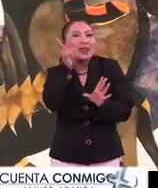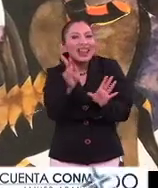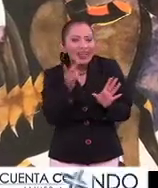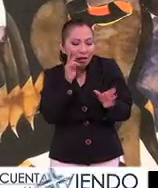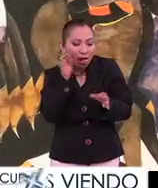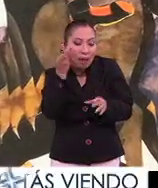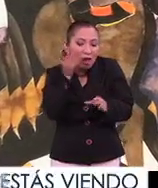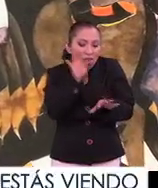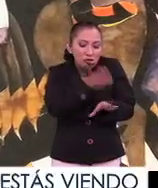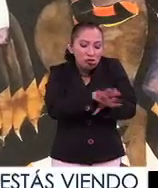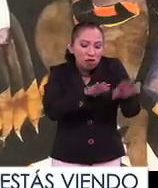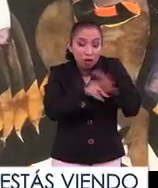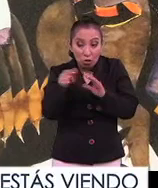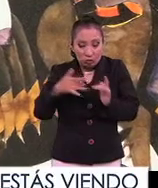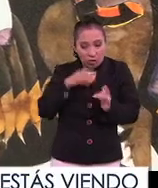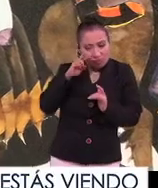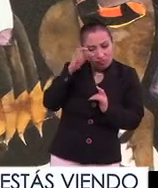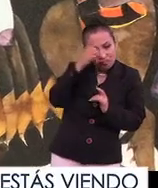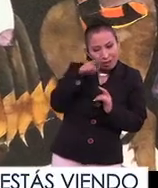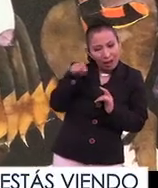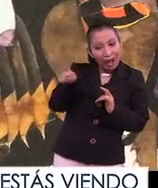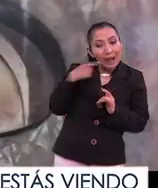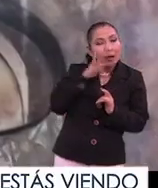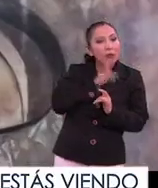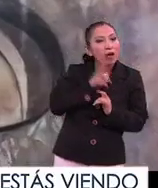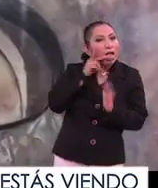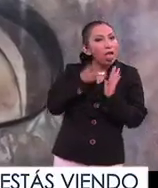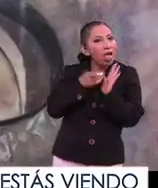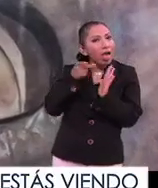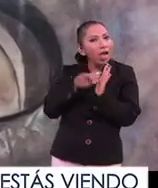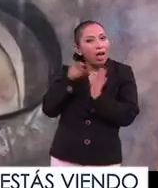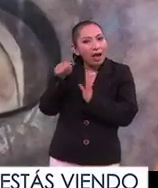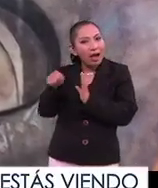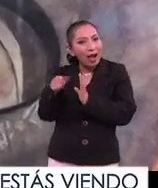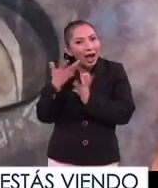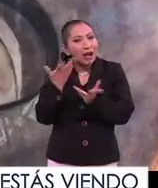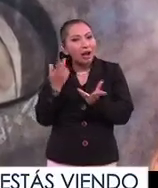experimentar, ¿no? Es mi sensación personal, es experimentar